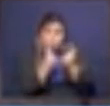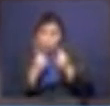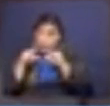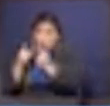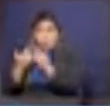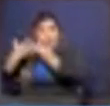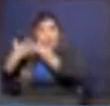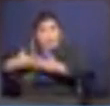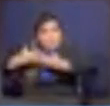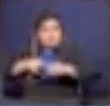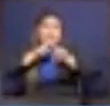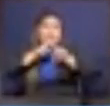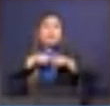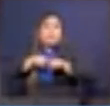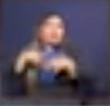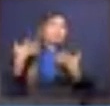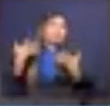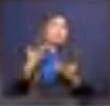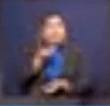actividades